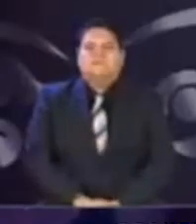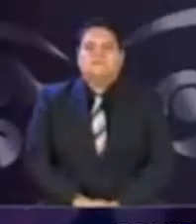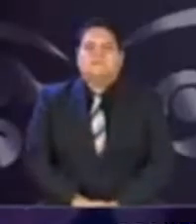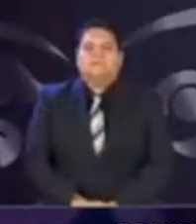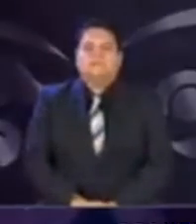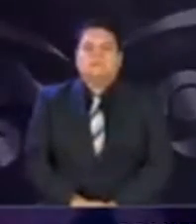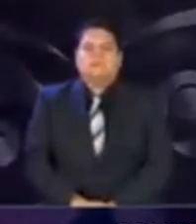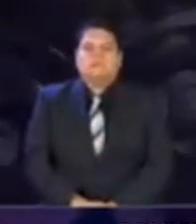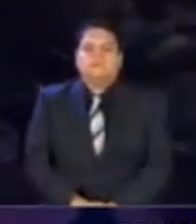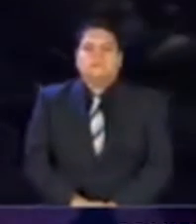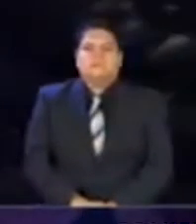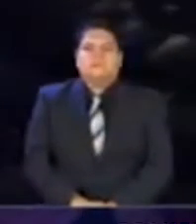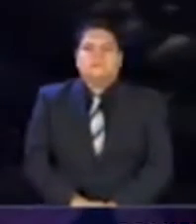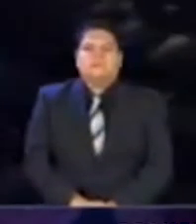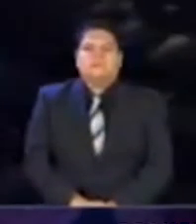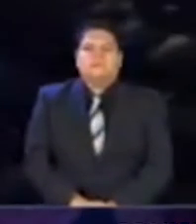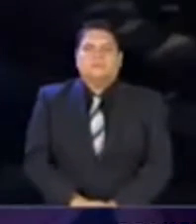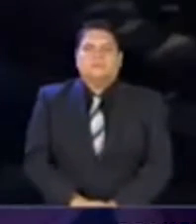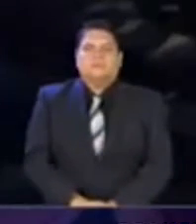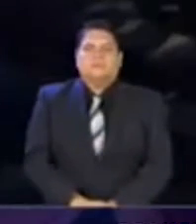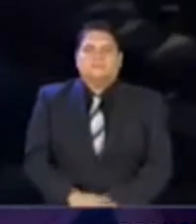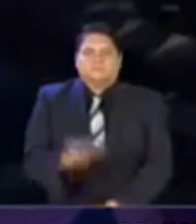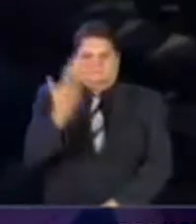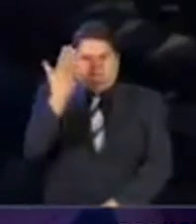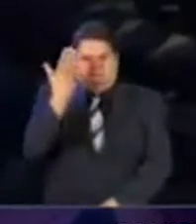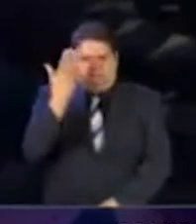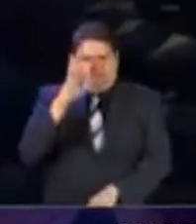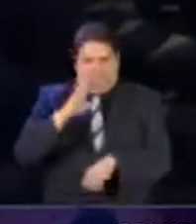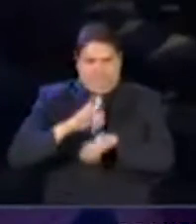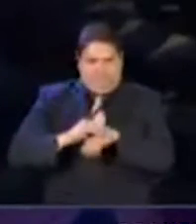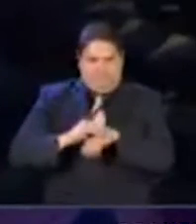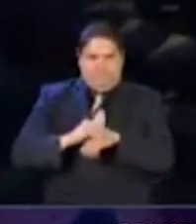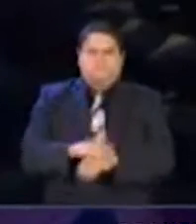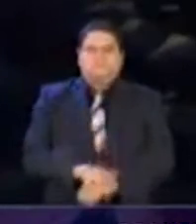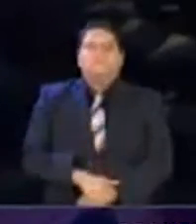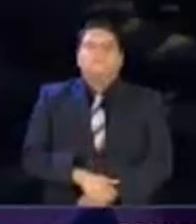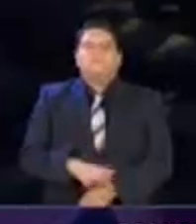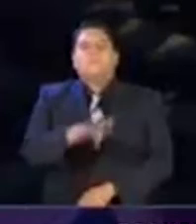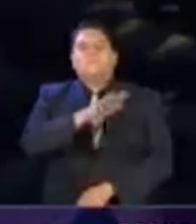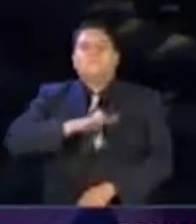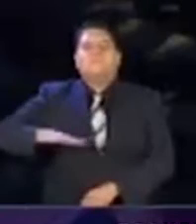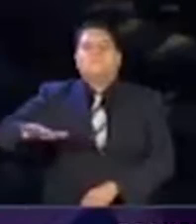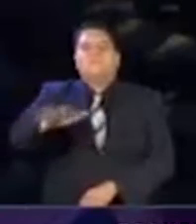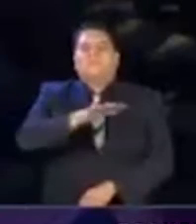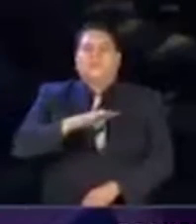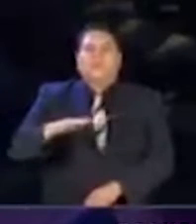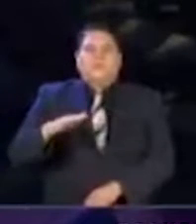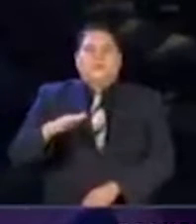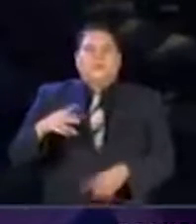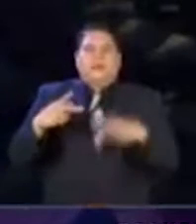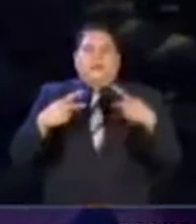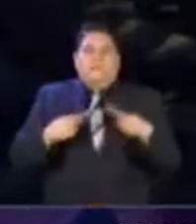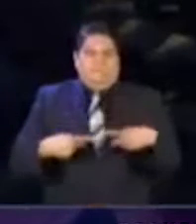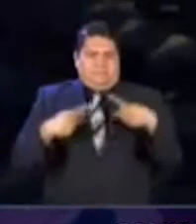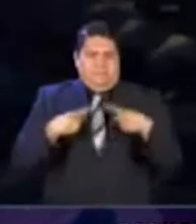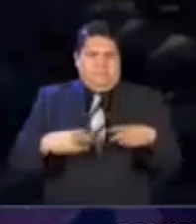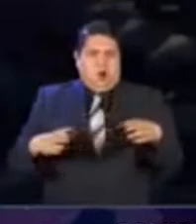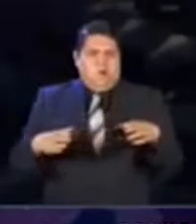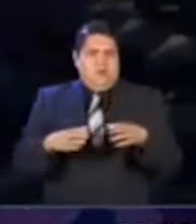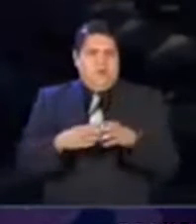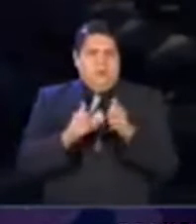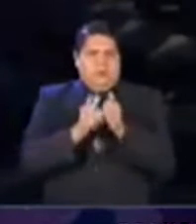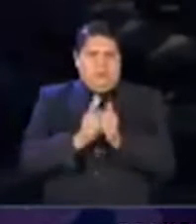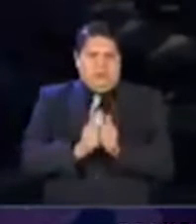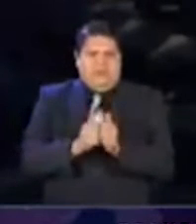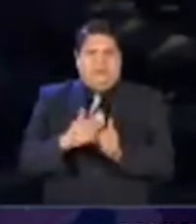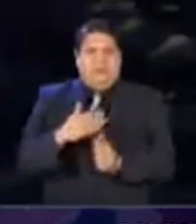Gracias, presidenta. Rubenia. Compañeros integrantes de la Comisión Permanente del Congreso de la Unión, presento